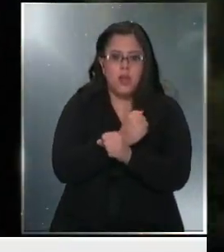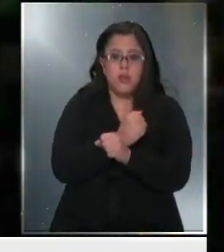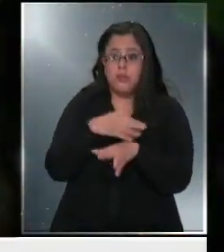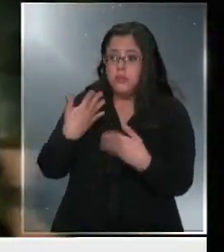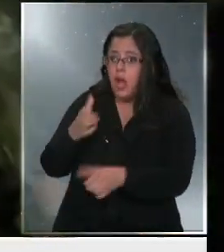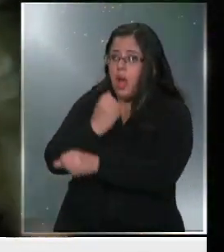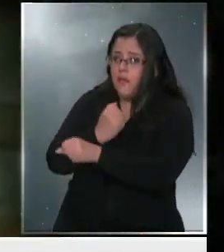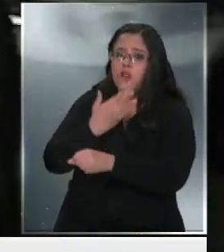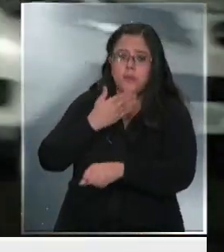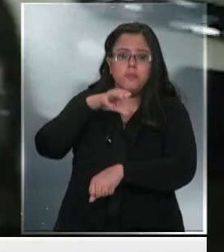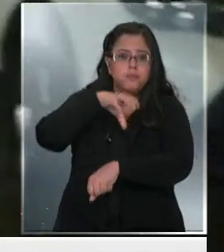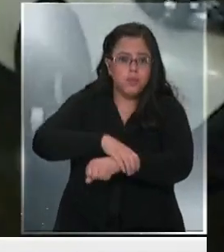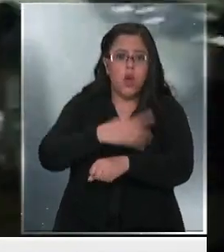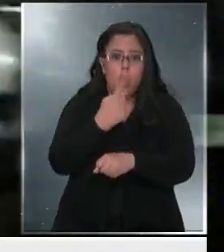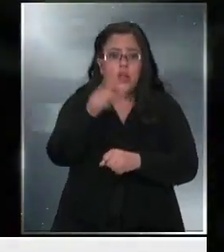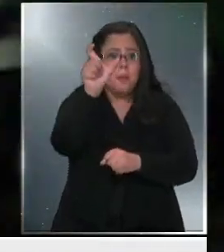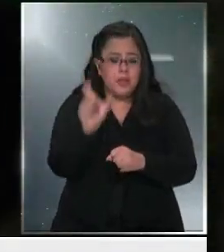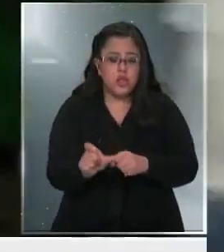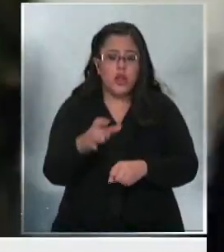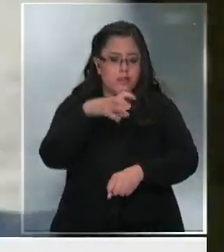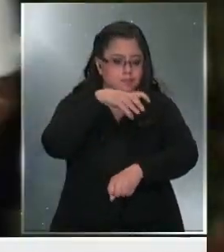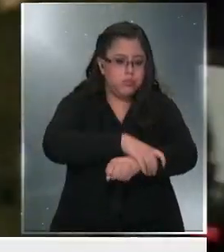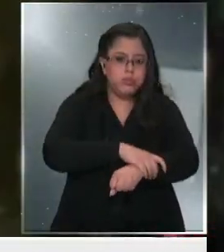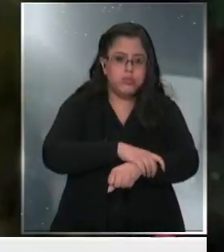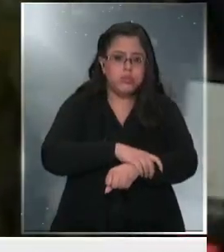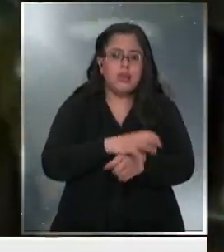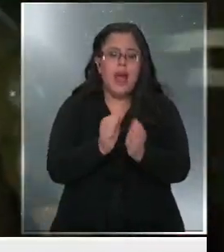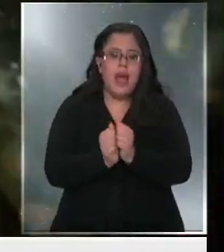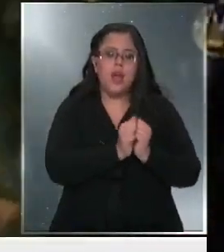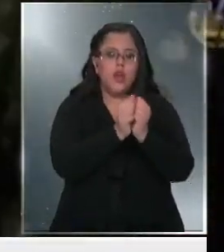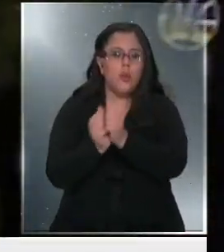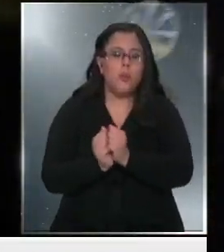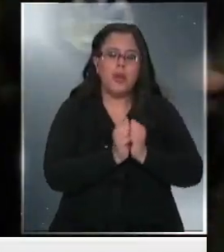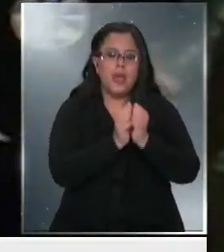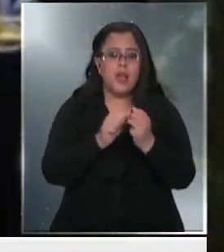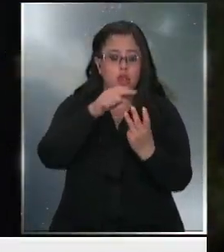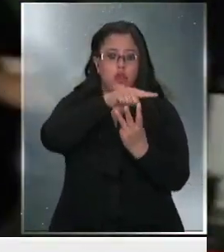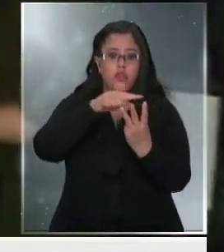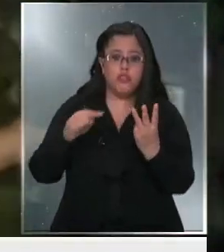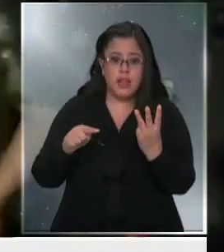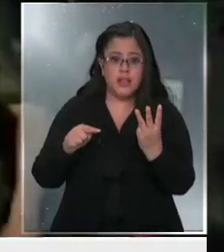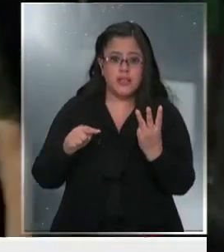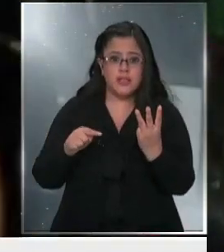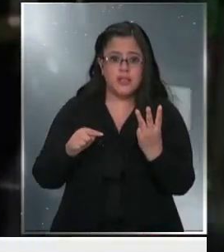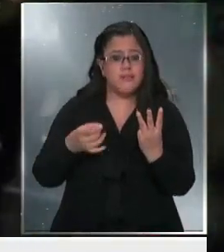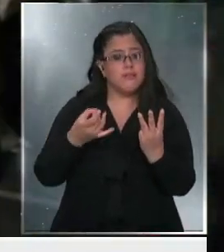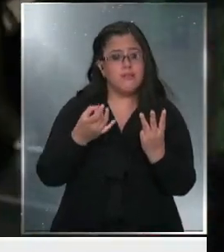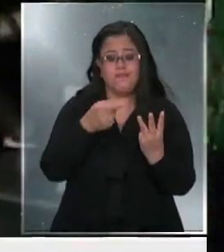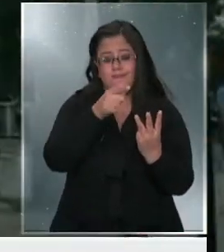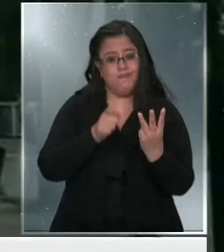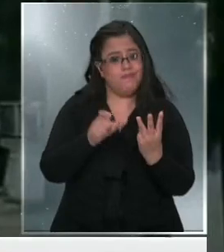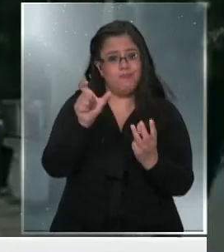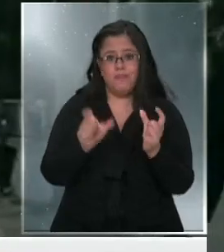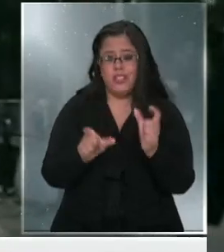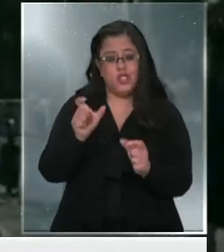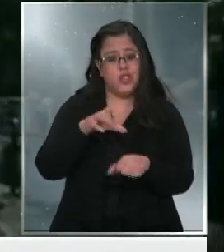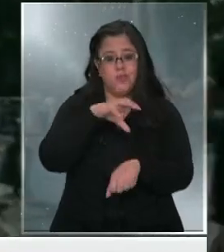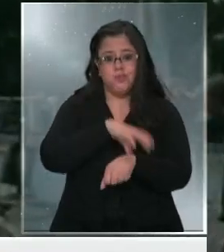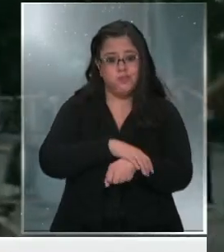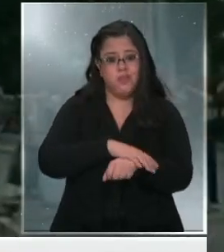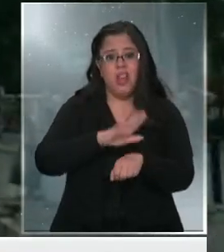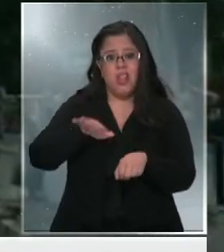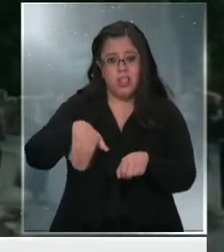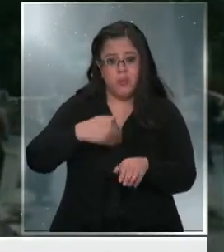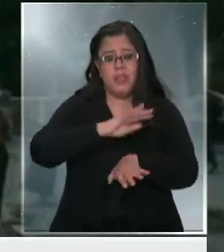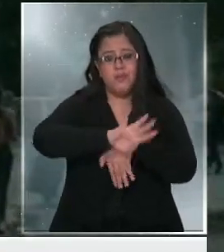Carabineros capturó también a otro individuo que les estaba acompañando. Los tres son hasta ahora los únicos detenidos luego de los